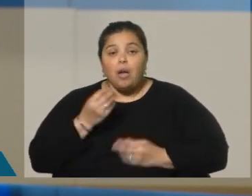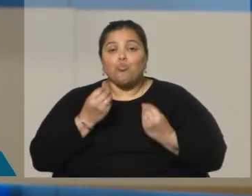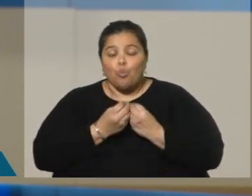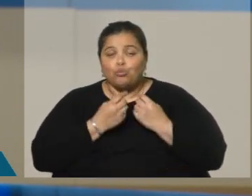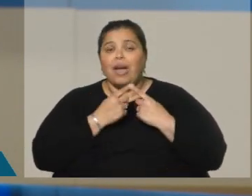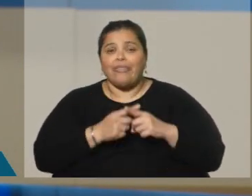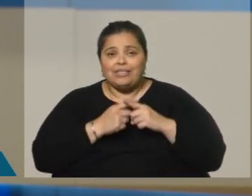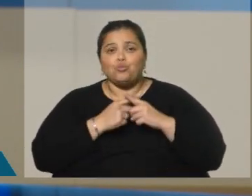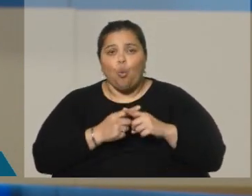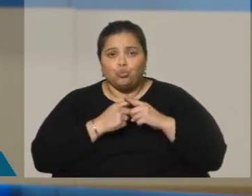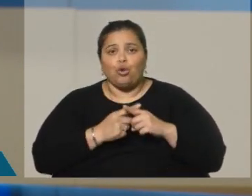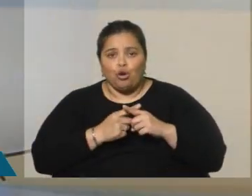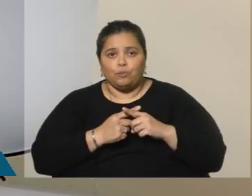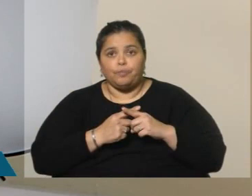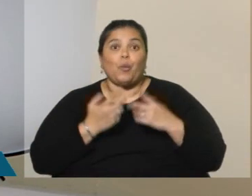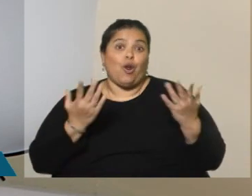discusión